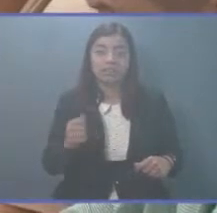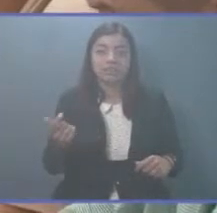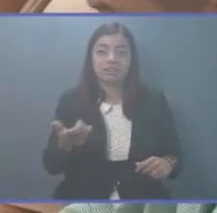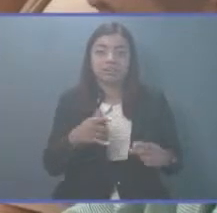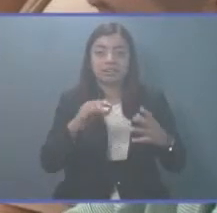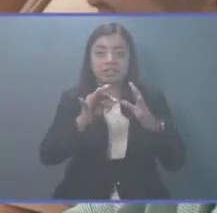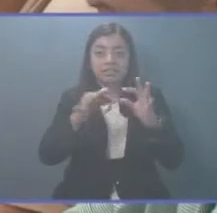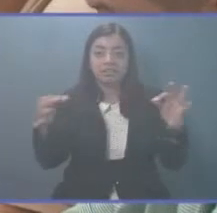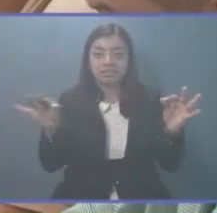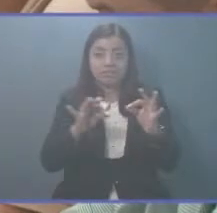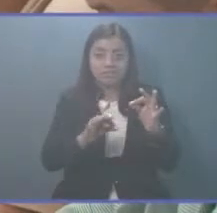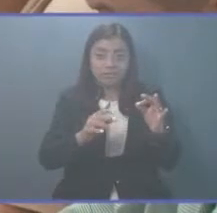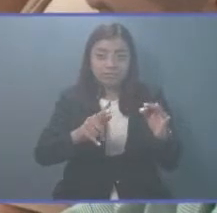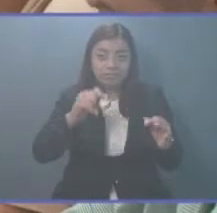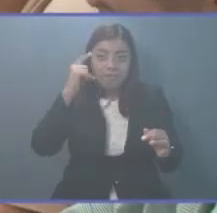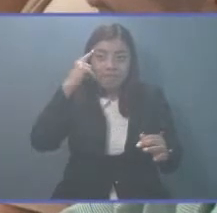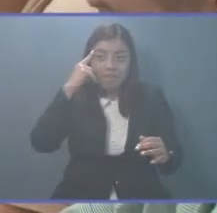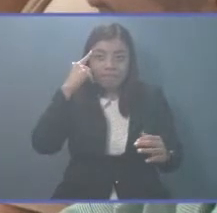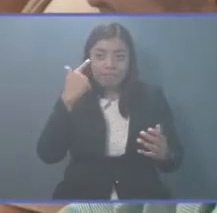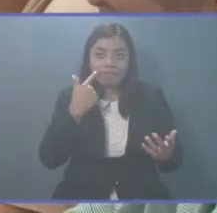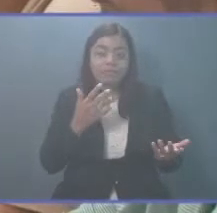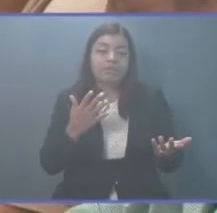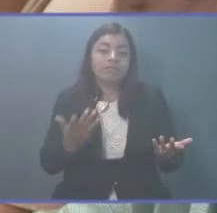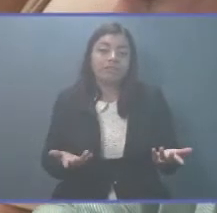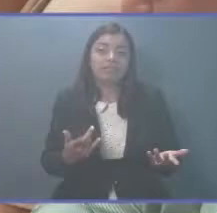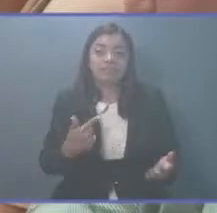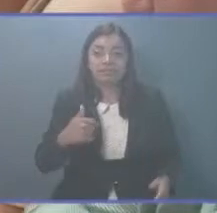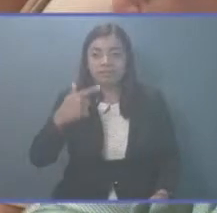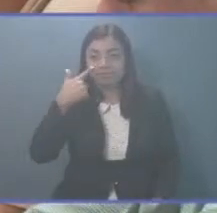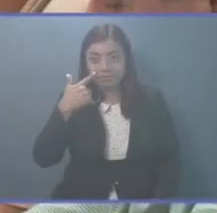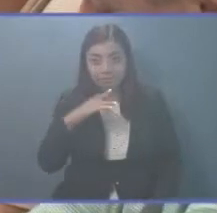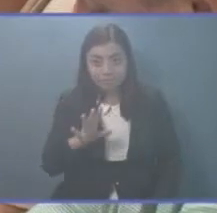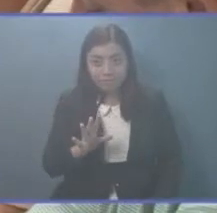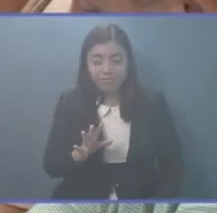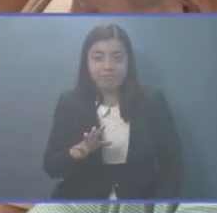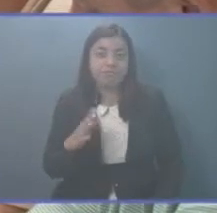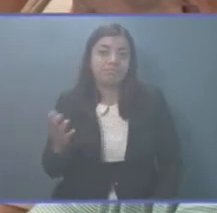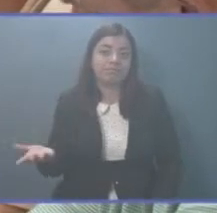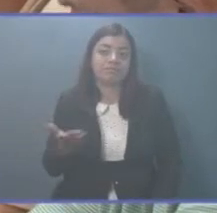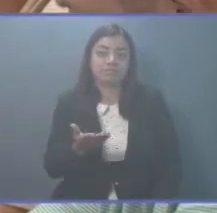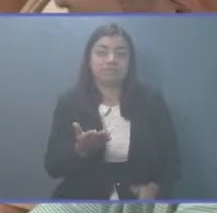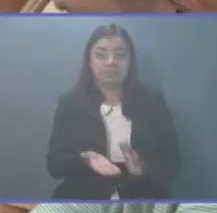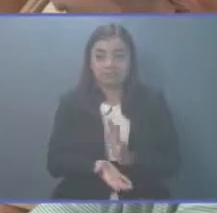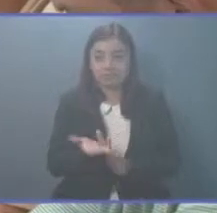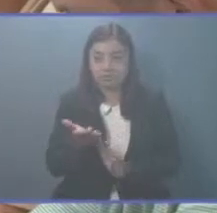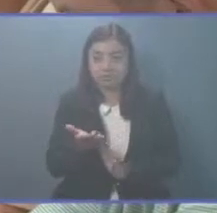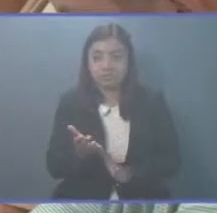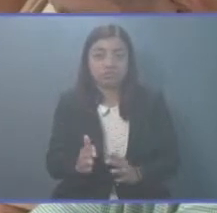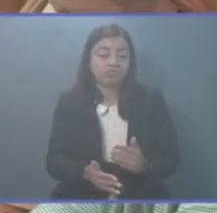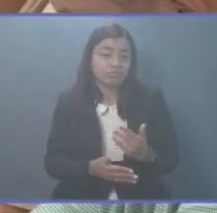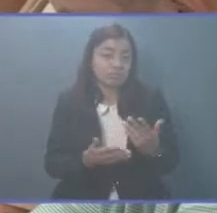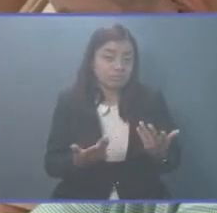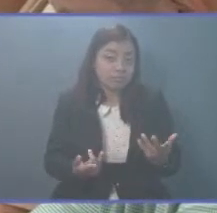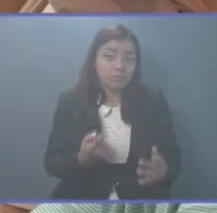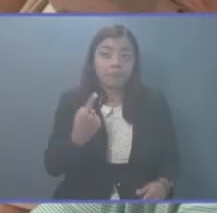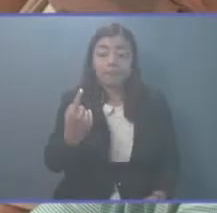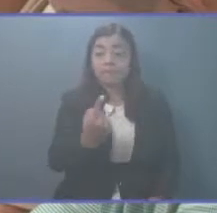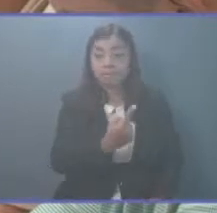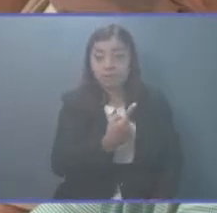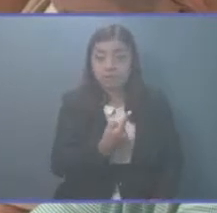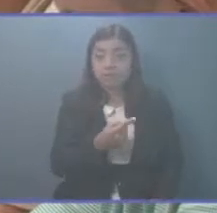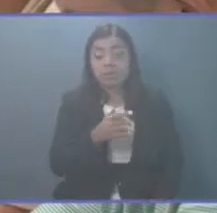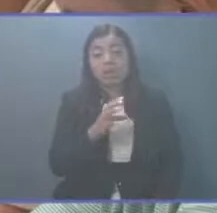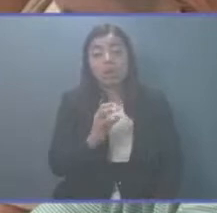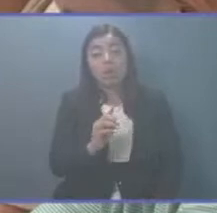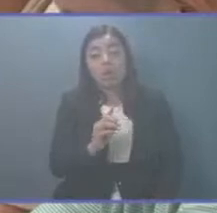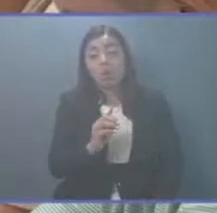de redactar una disposición en la que, por ejemplo, se desarrollara que el que por sí o a través de